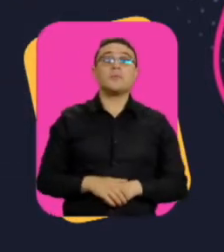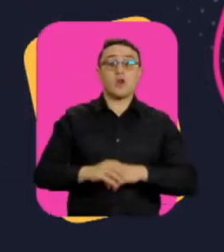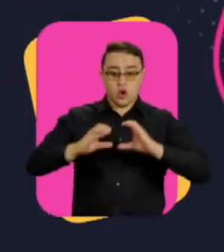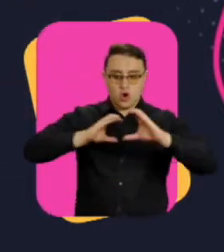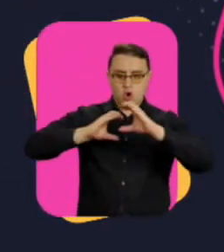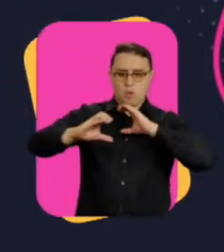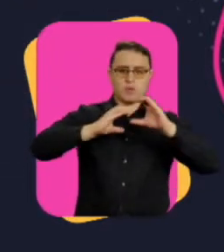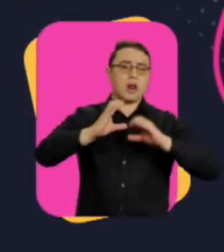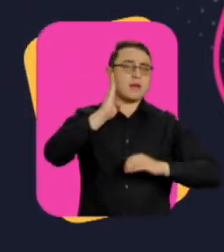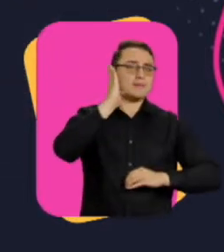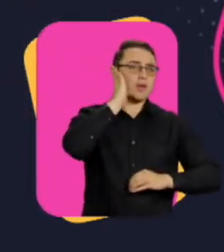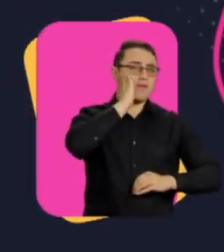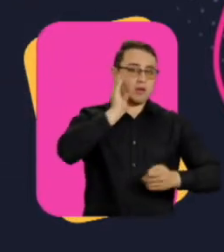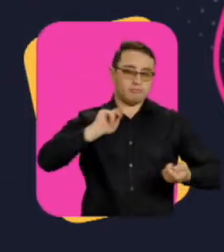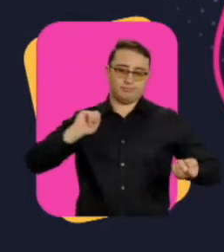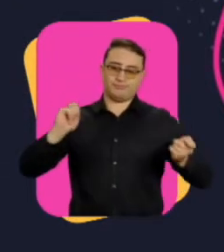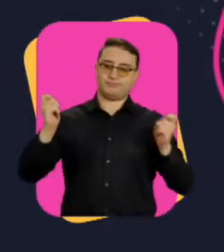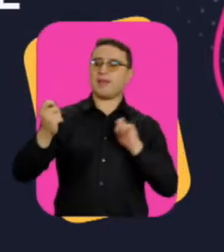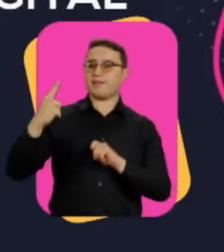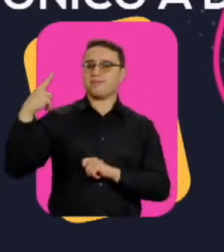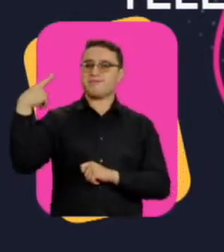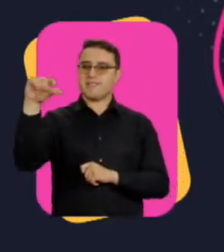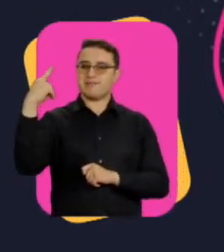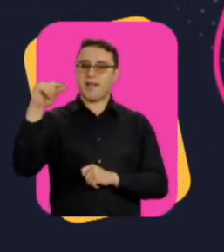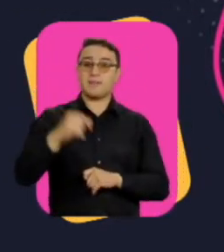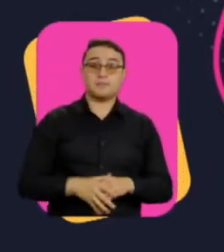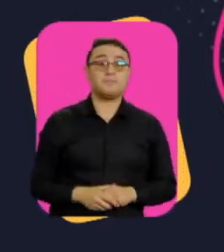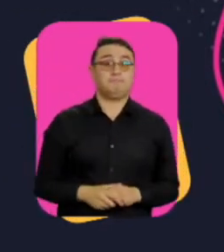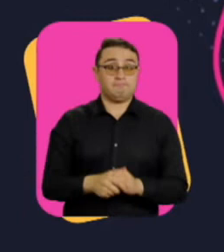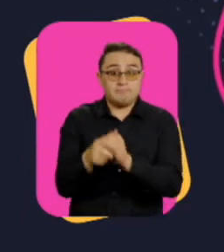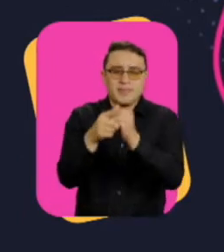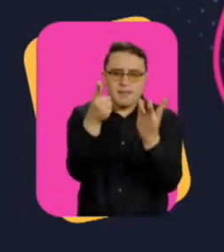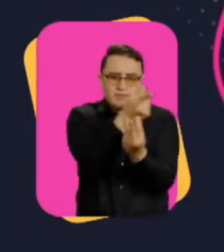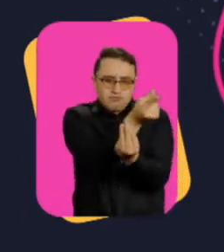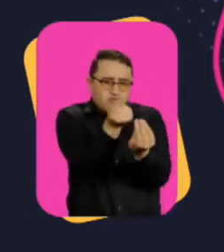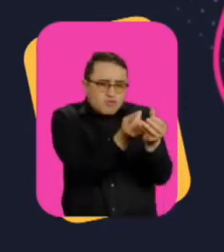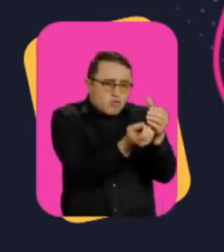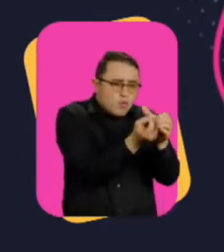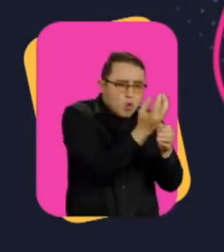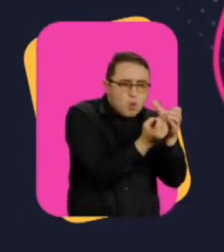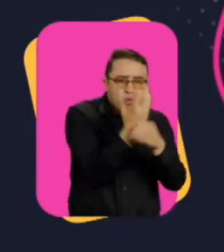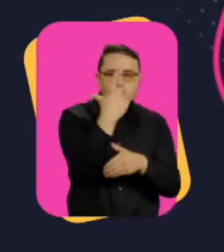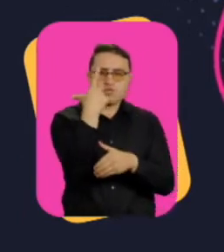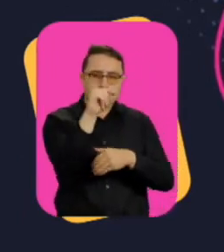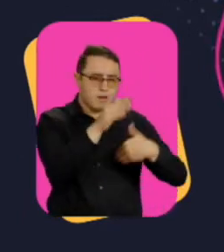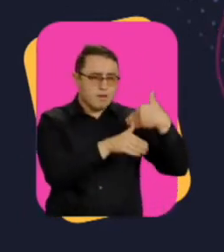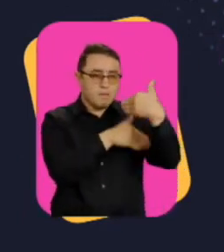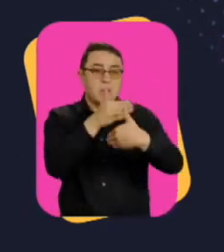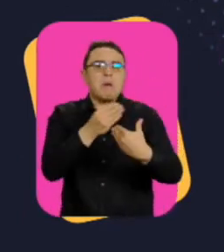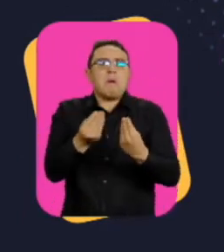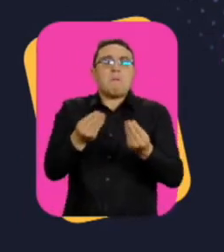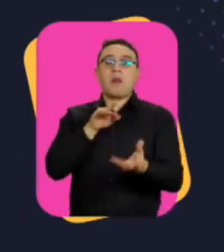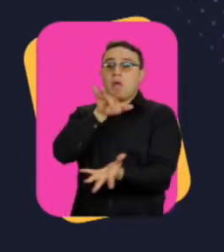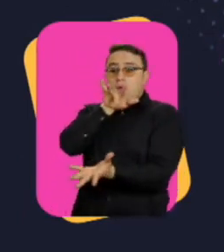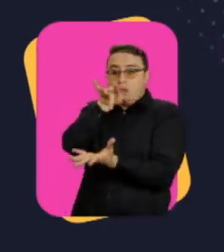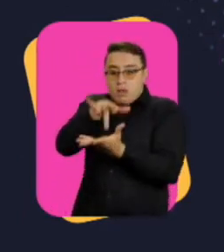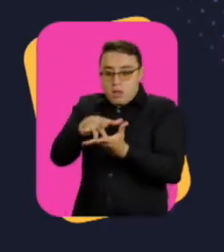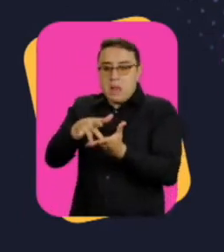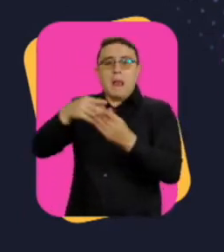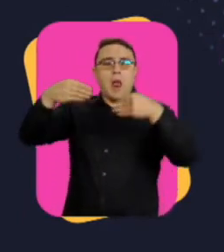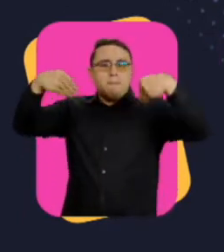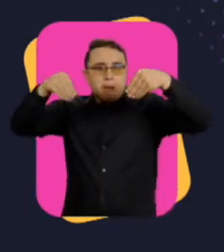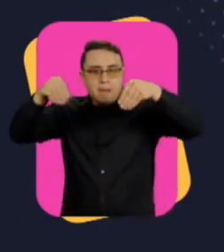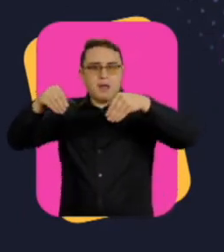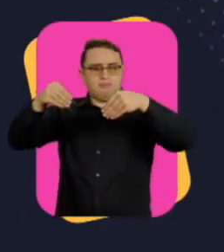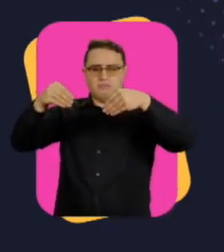de telefónico a digital. Diseño de flujo digital de procesos para la eliminación de los trámites físicos y en